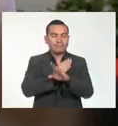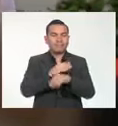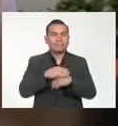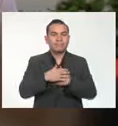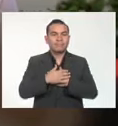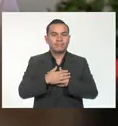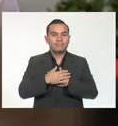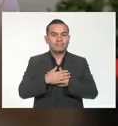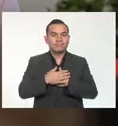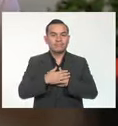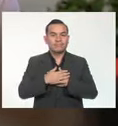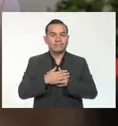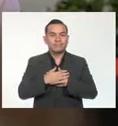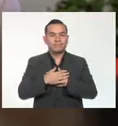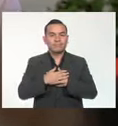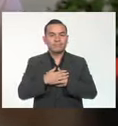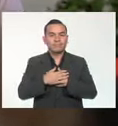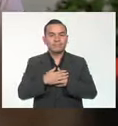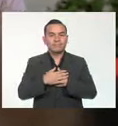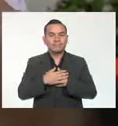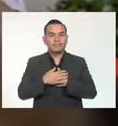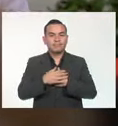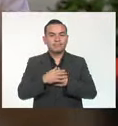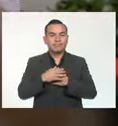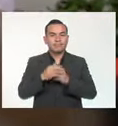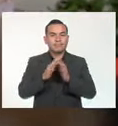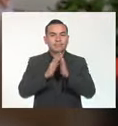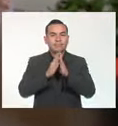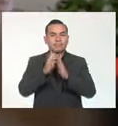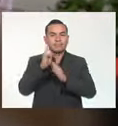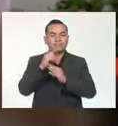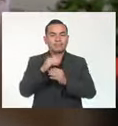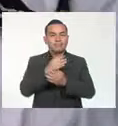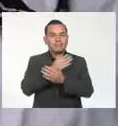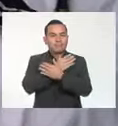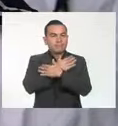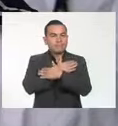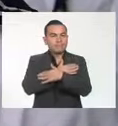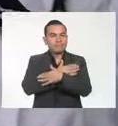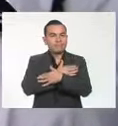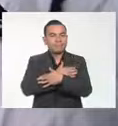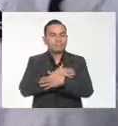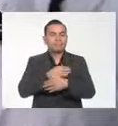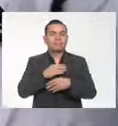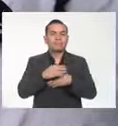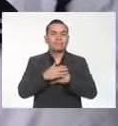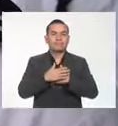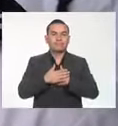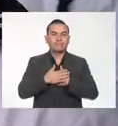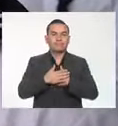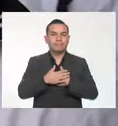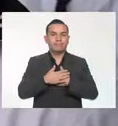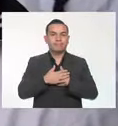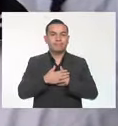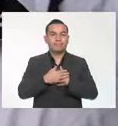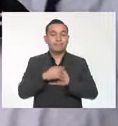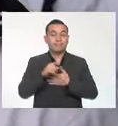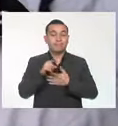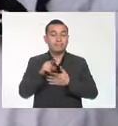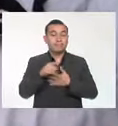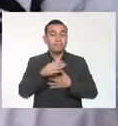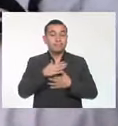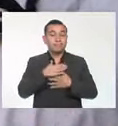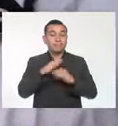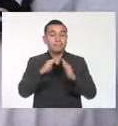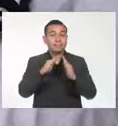La libertad que nos defiende. La religión que nos consuela. La religión que nos consuela. Tú